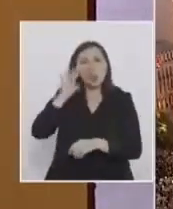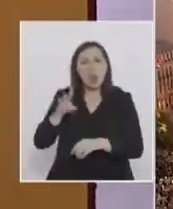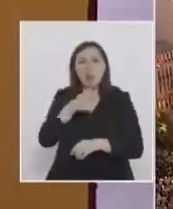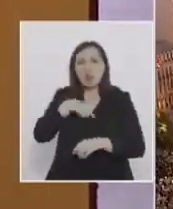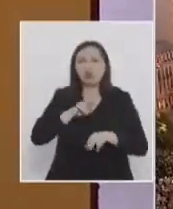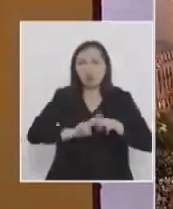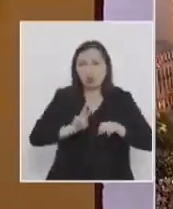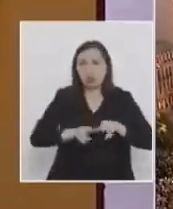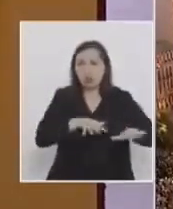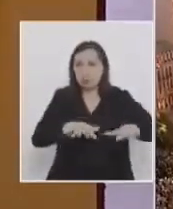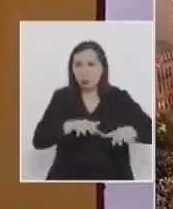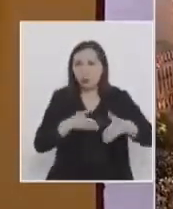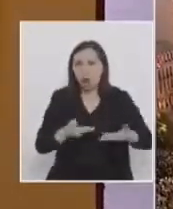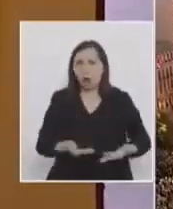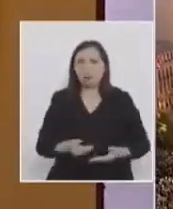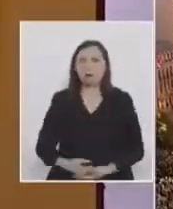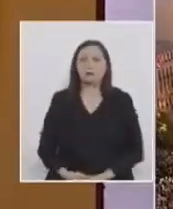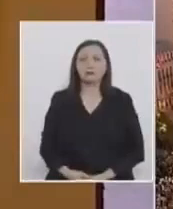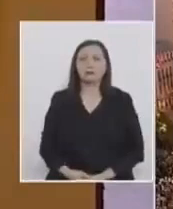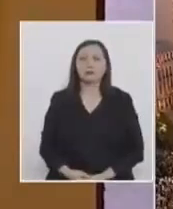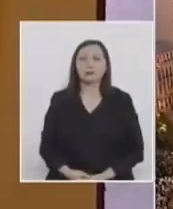ello.